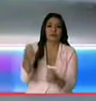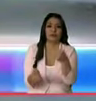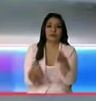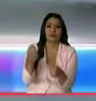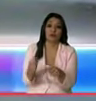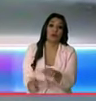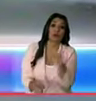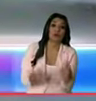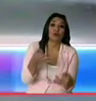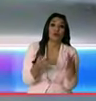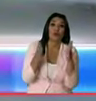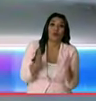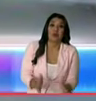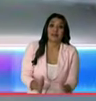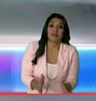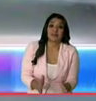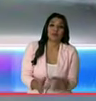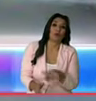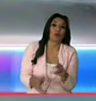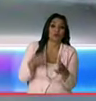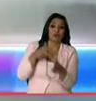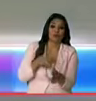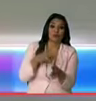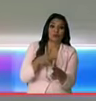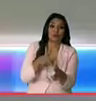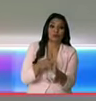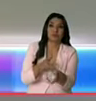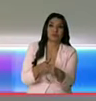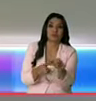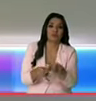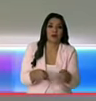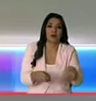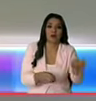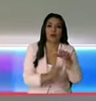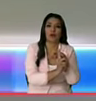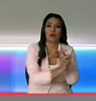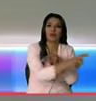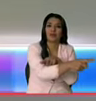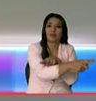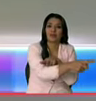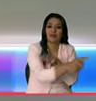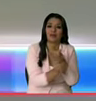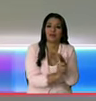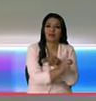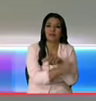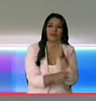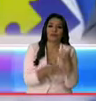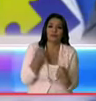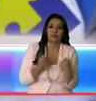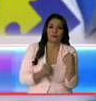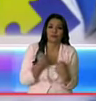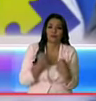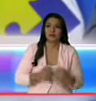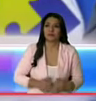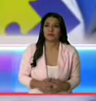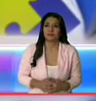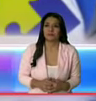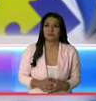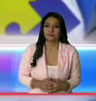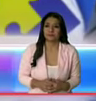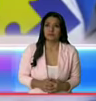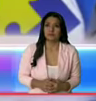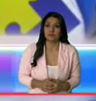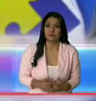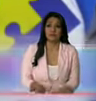que un juez, que al parecer iba en caravana con los funcionarios, habría logrado huir del lugar, pues se desplazaba en otro automotor. Toda la